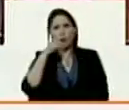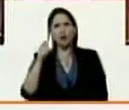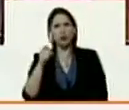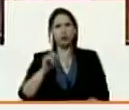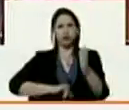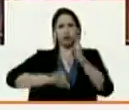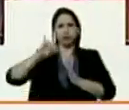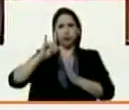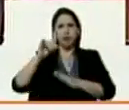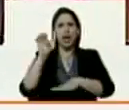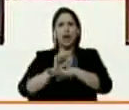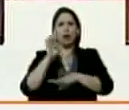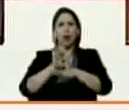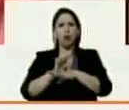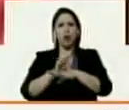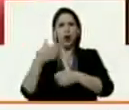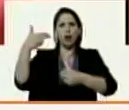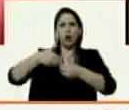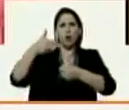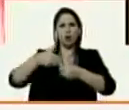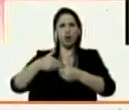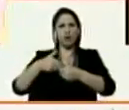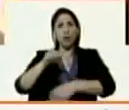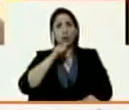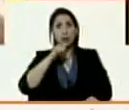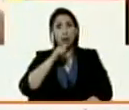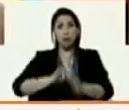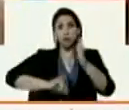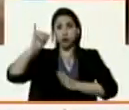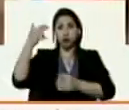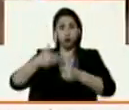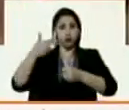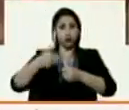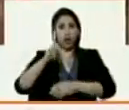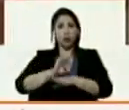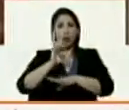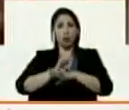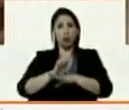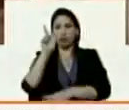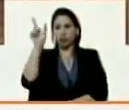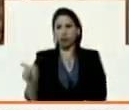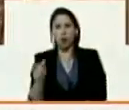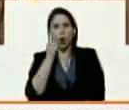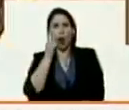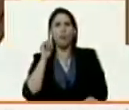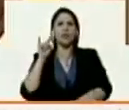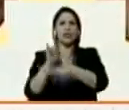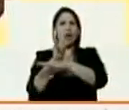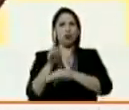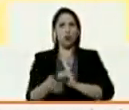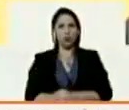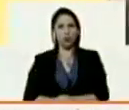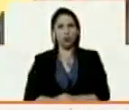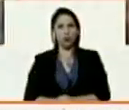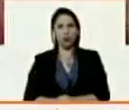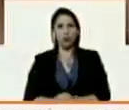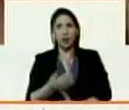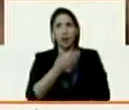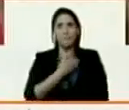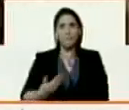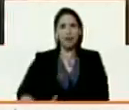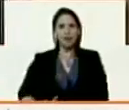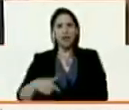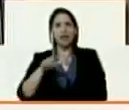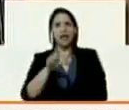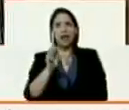en Ecuador el combustible. Quien aumentó el combustible en Ecuador fue el señor traidor Lenín